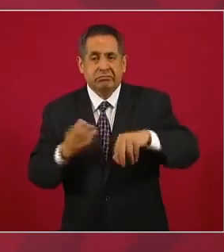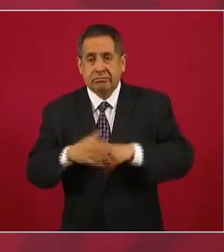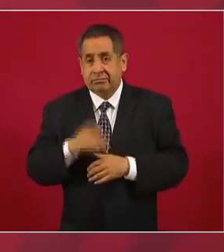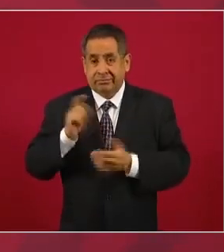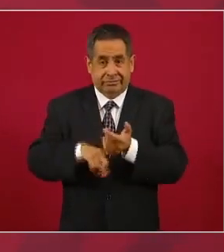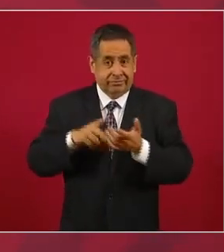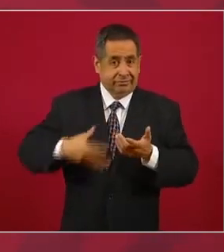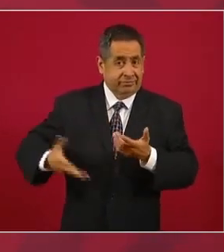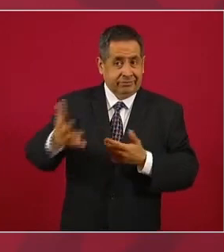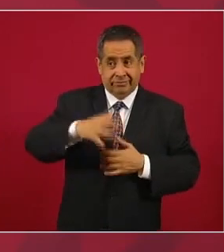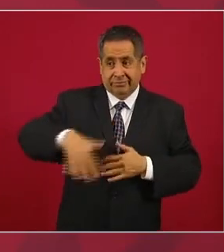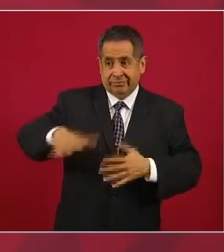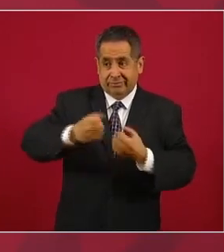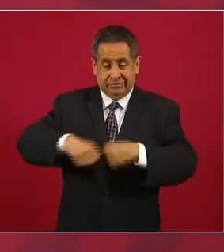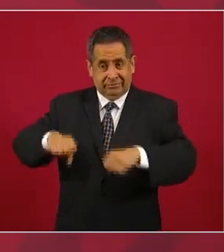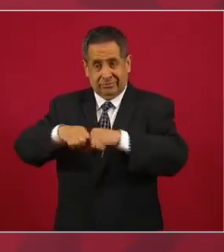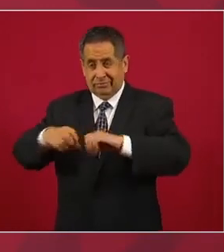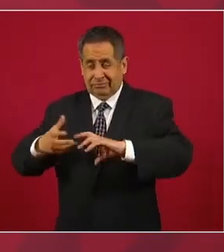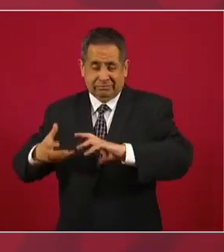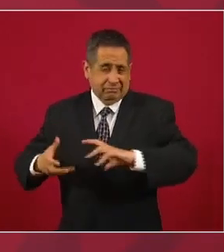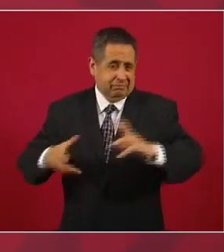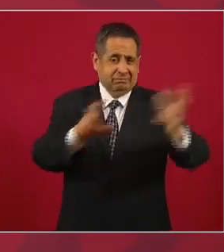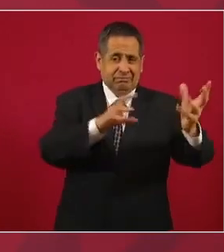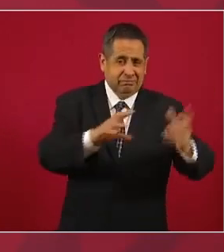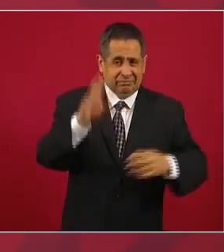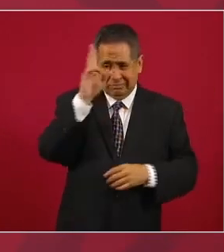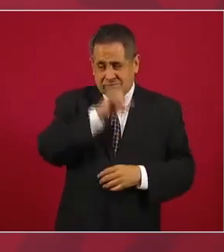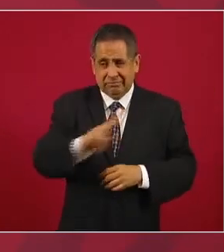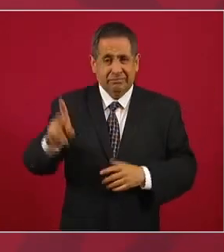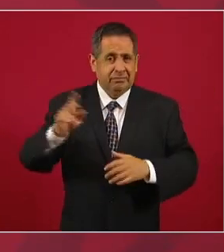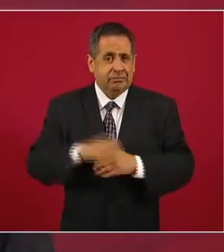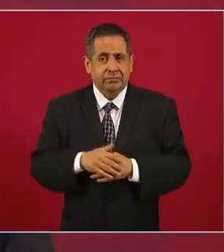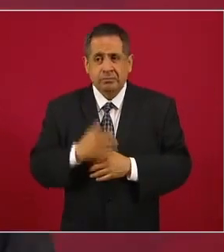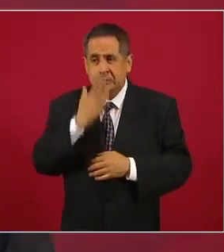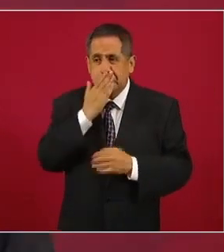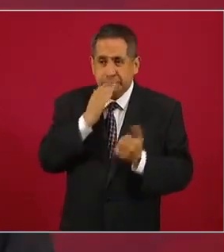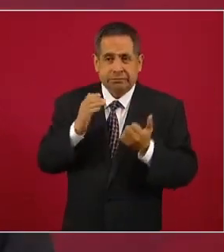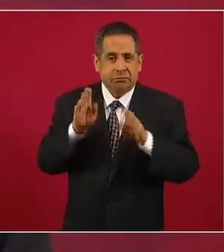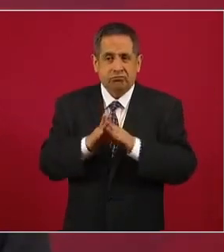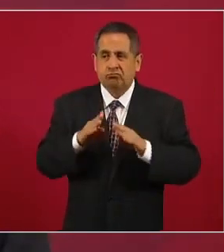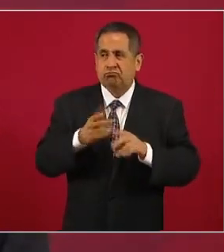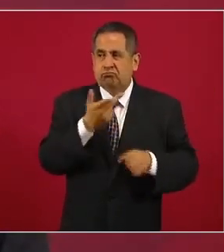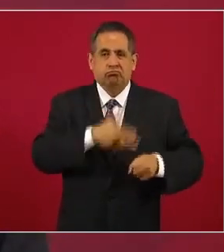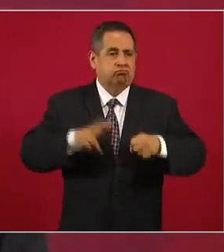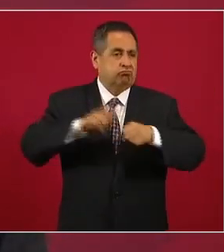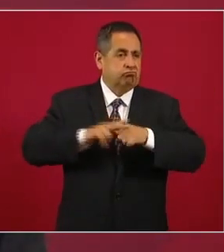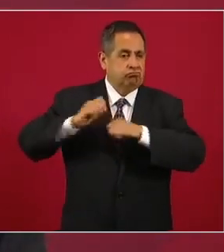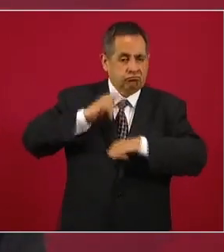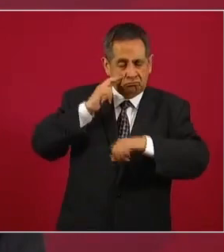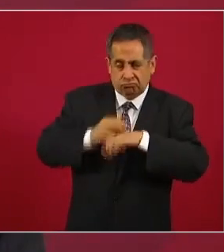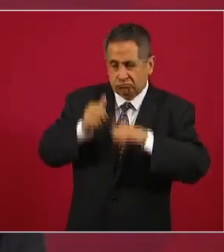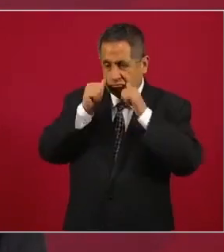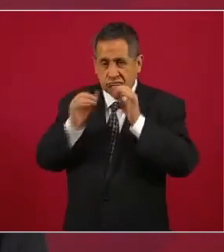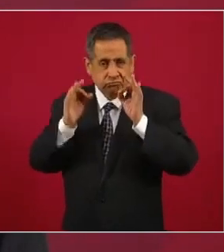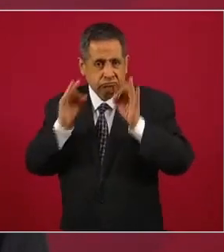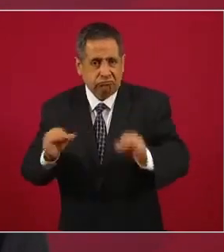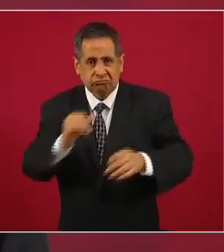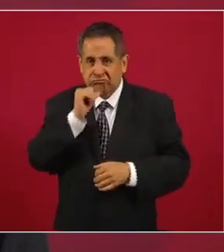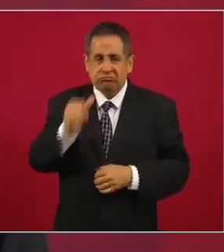social, en el deterioro sostenido de los sistemas públicos de salud y